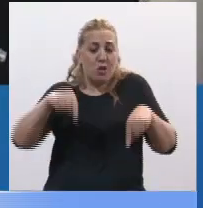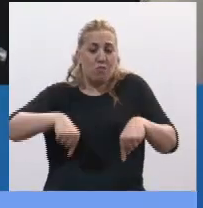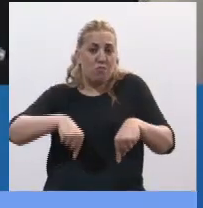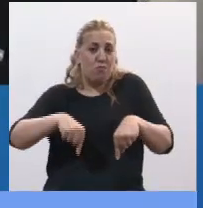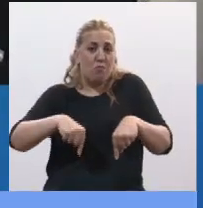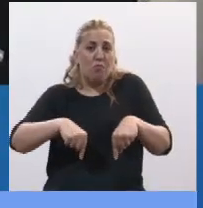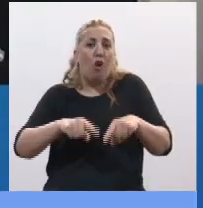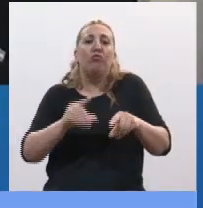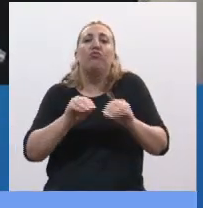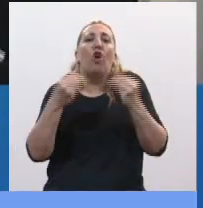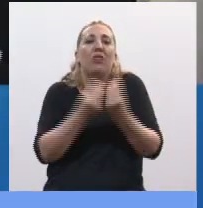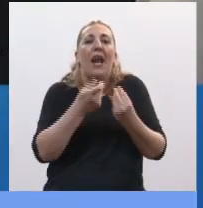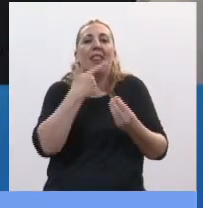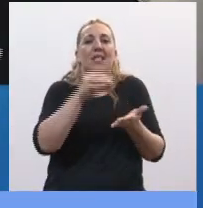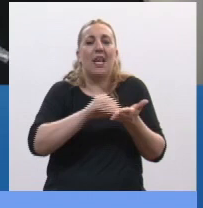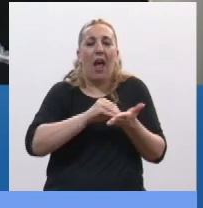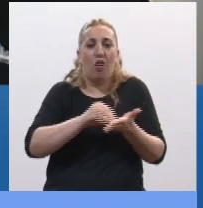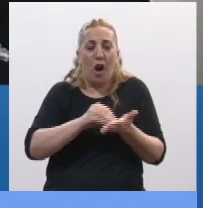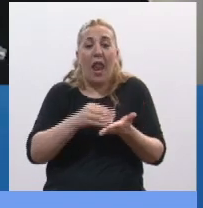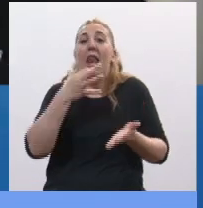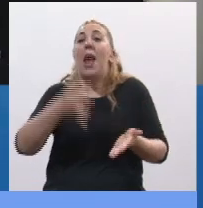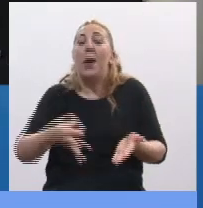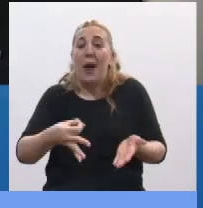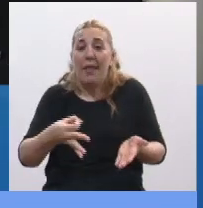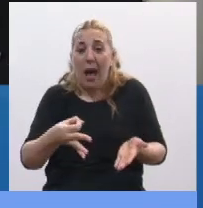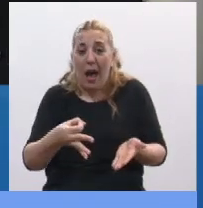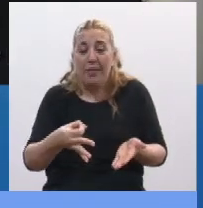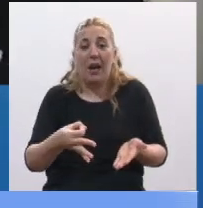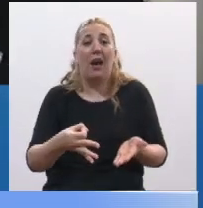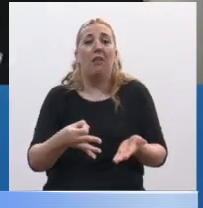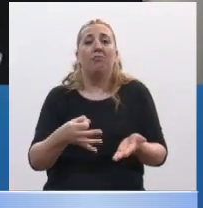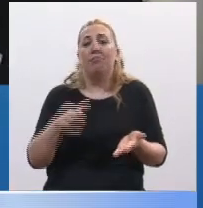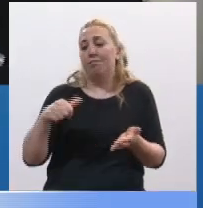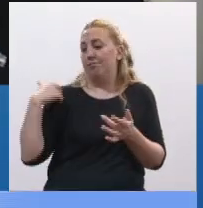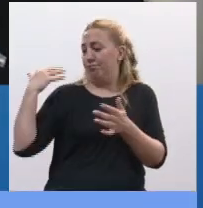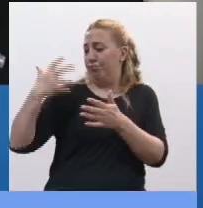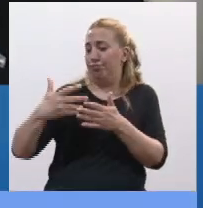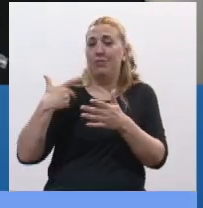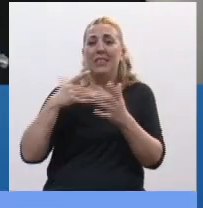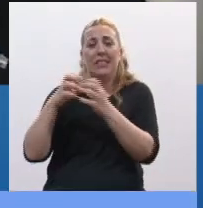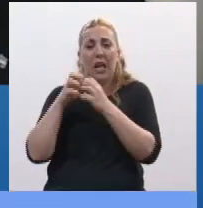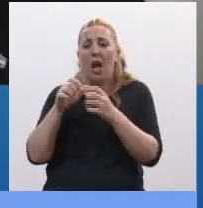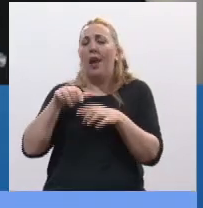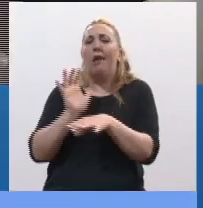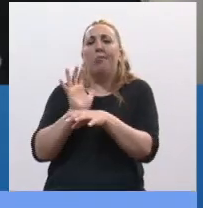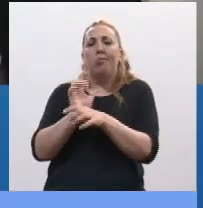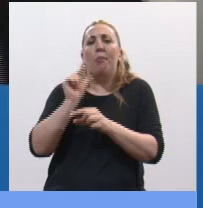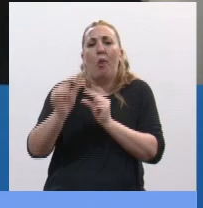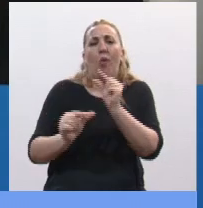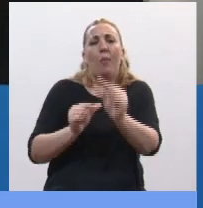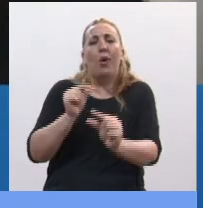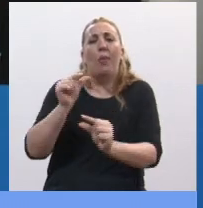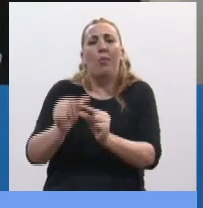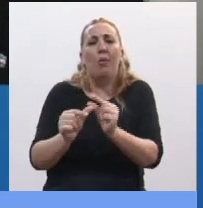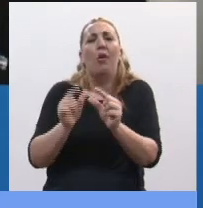este cuerpo parlamentario. Y la verdad, señora presidenta, que en estas últimas sesiones de a poco nos vamos convirtiendo